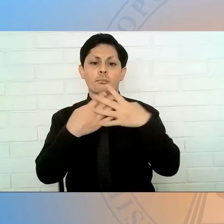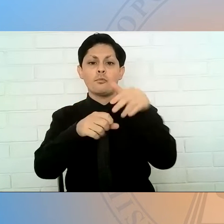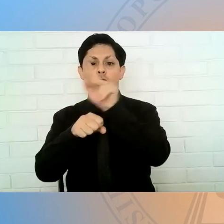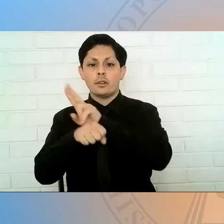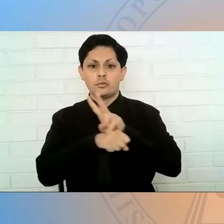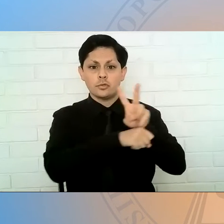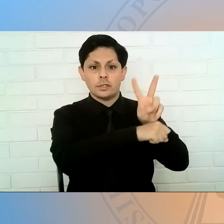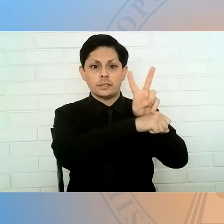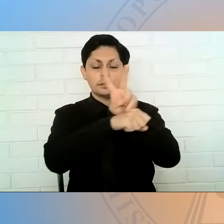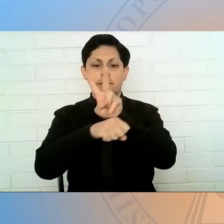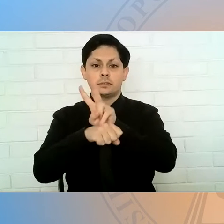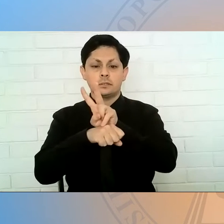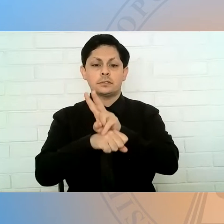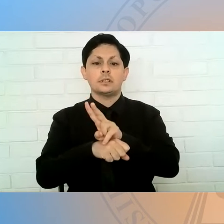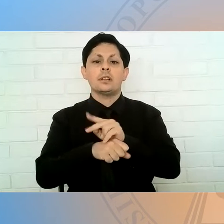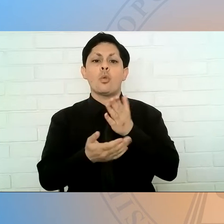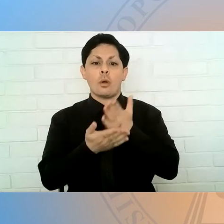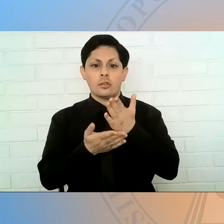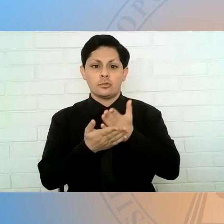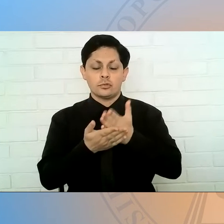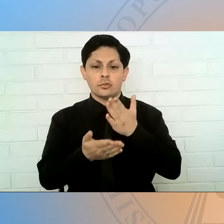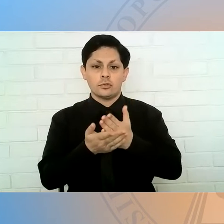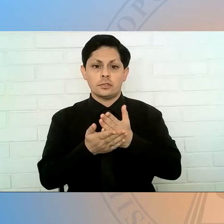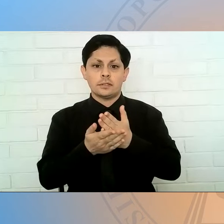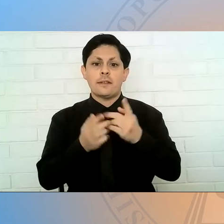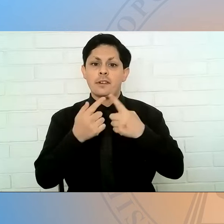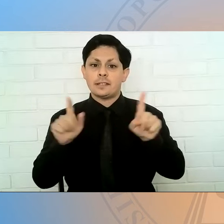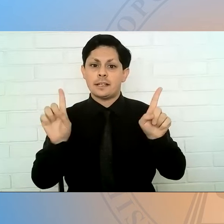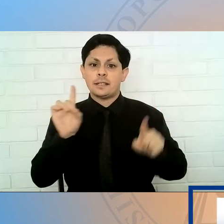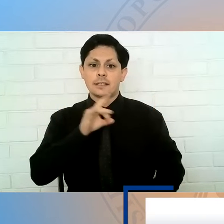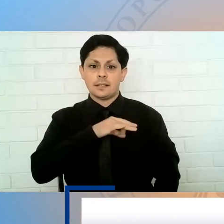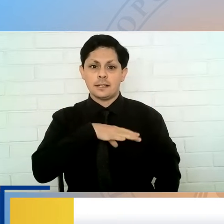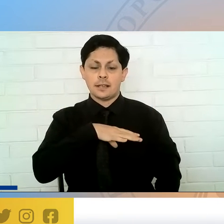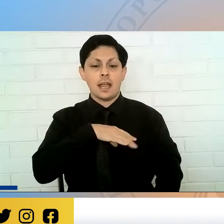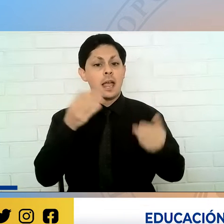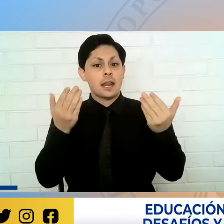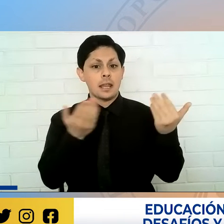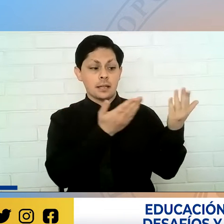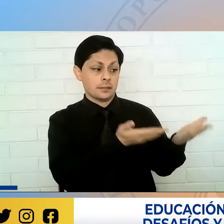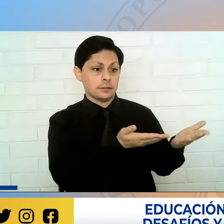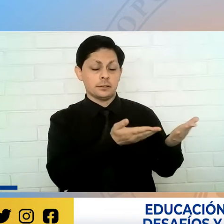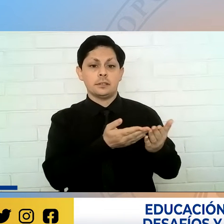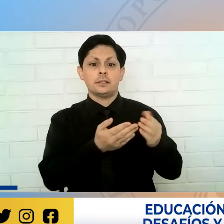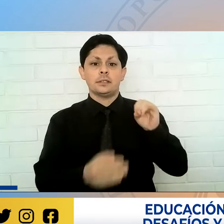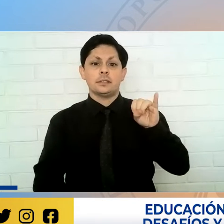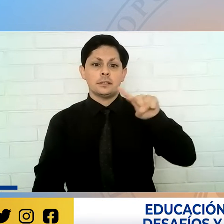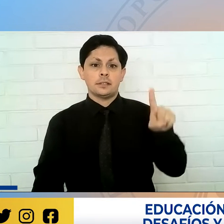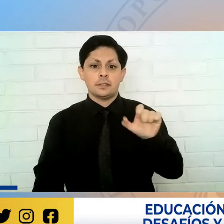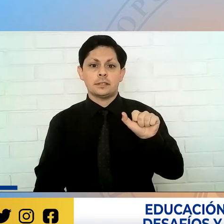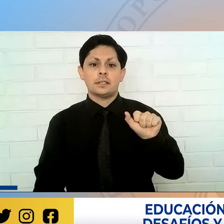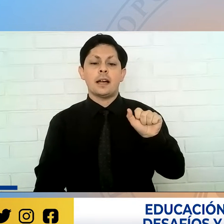profesores de Educación Especial de Chile. En esta oportunidad, junto a mi colega Elizabeth Donoso, compartiremos